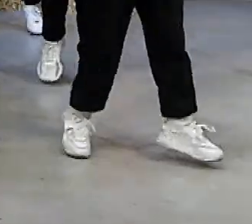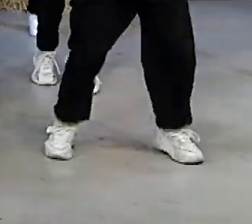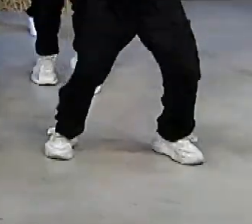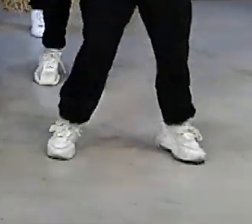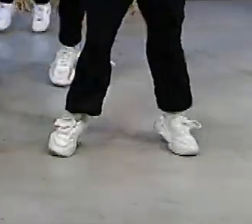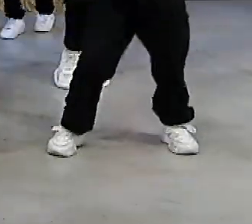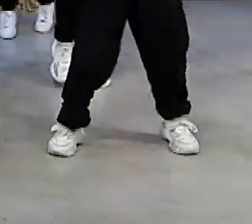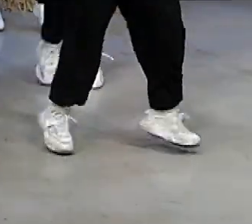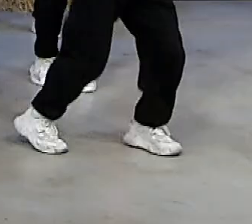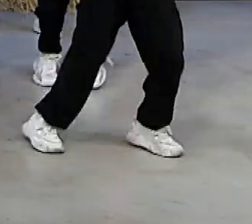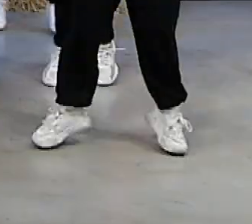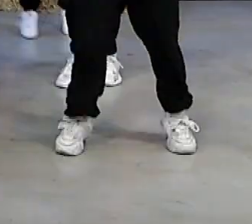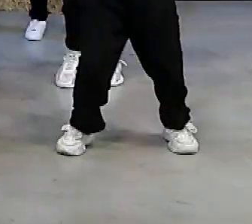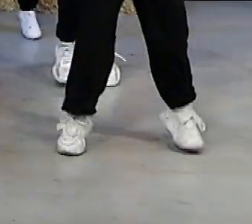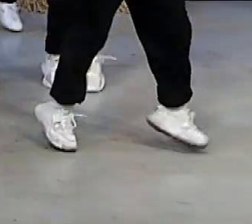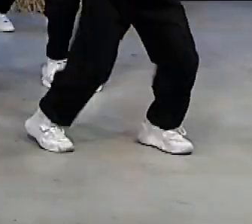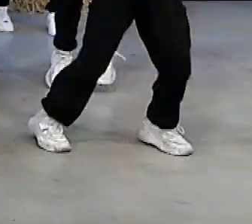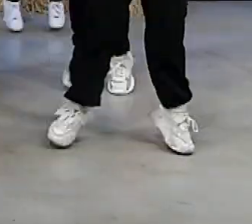photo.